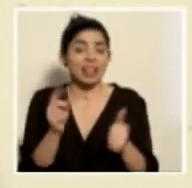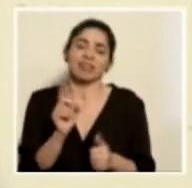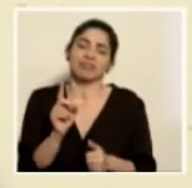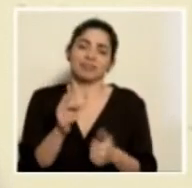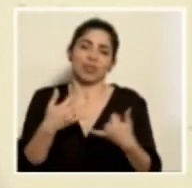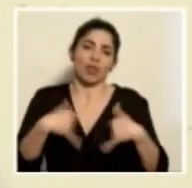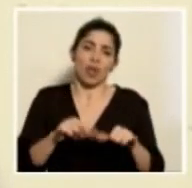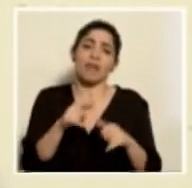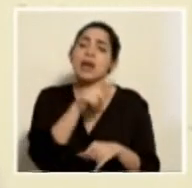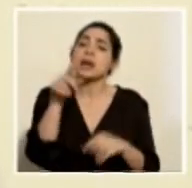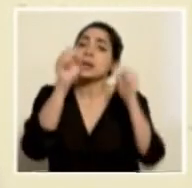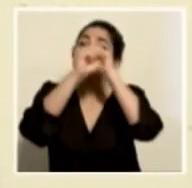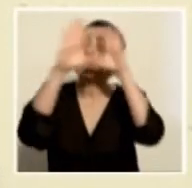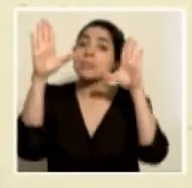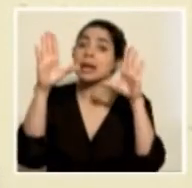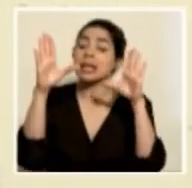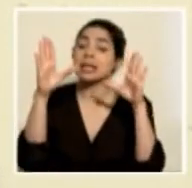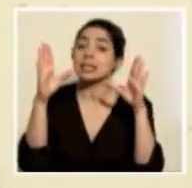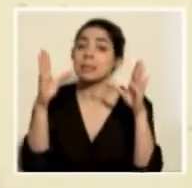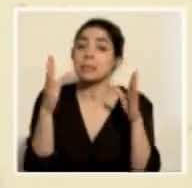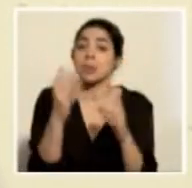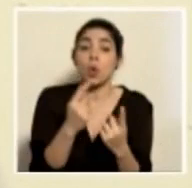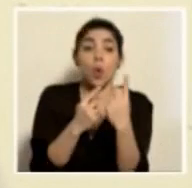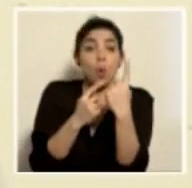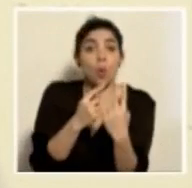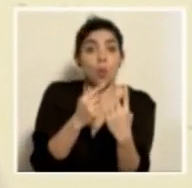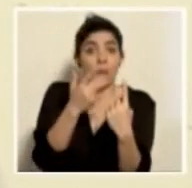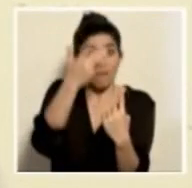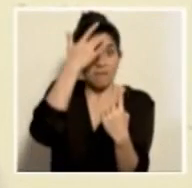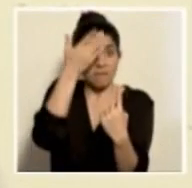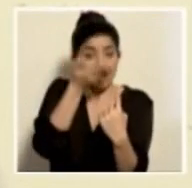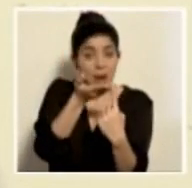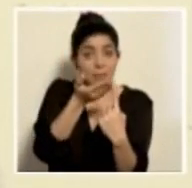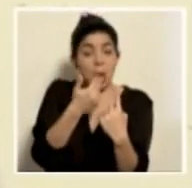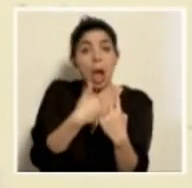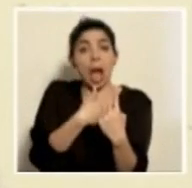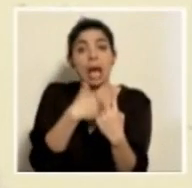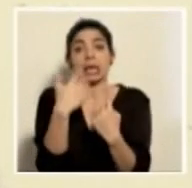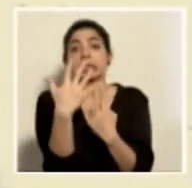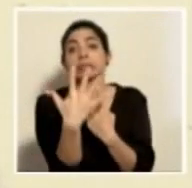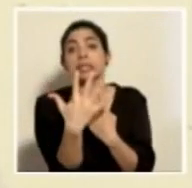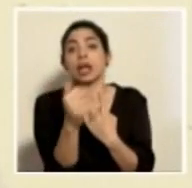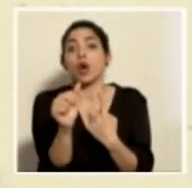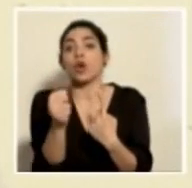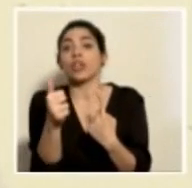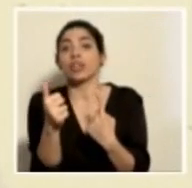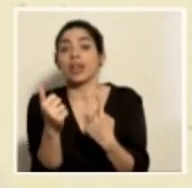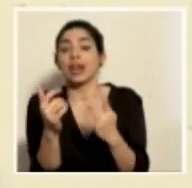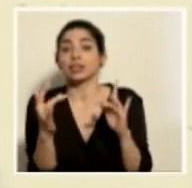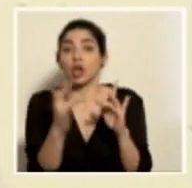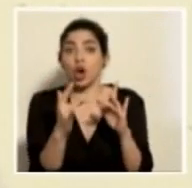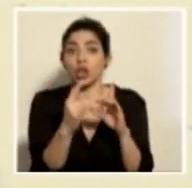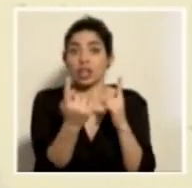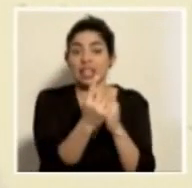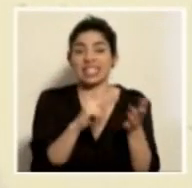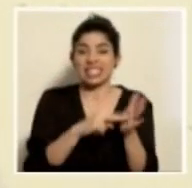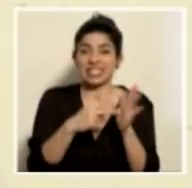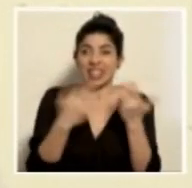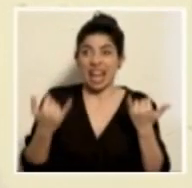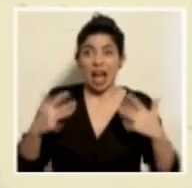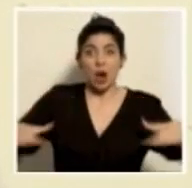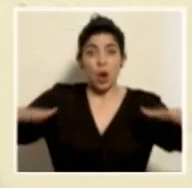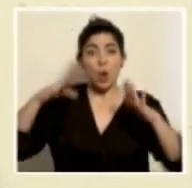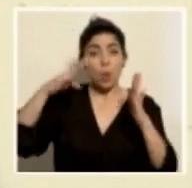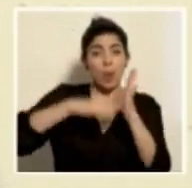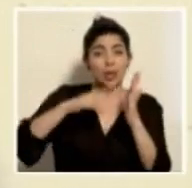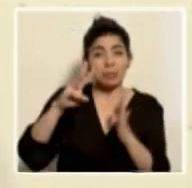esto. Imagínense que si estamos hablando que de cada caso que se detecta tenemos unos 5 o 10 contactos, estamos hablando posiblemente entre 4.000 a